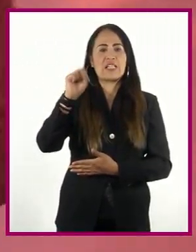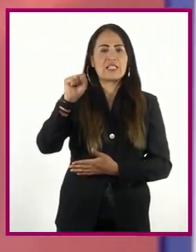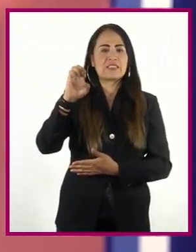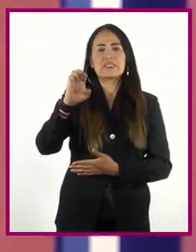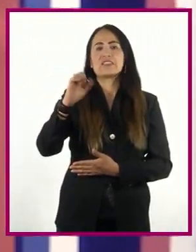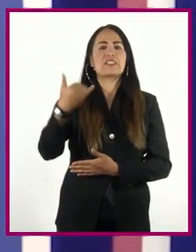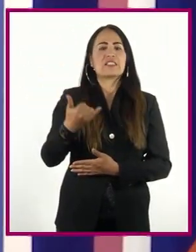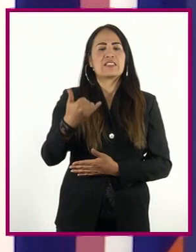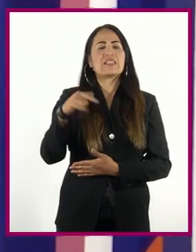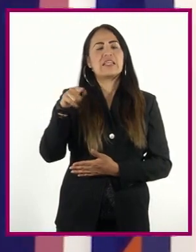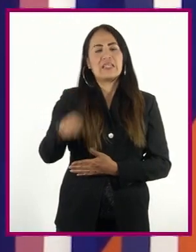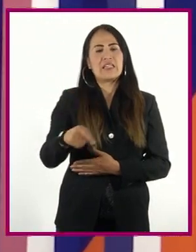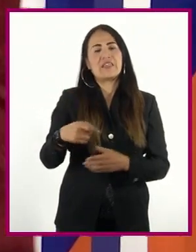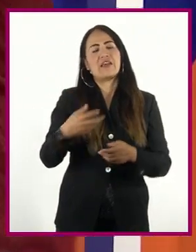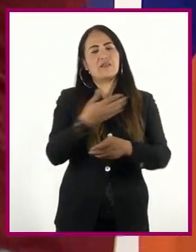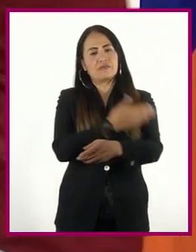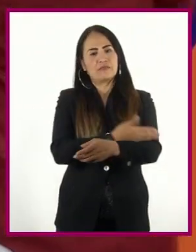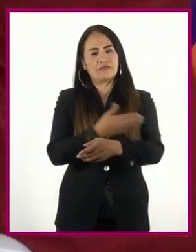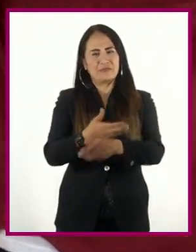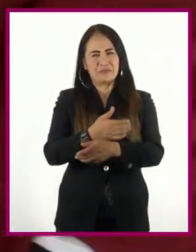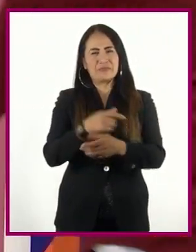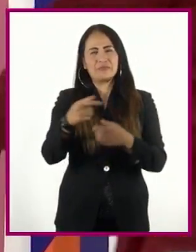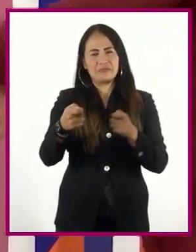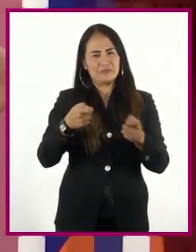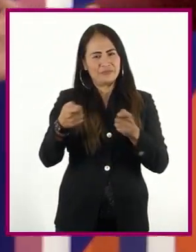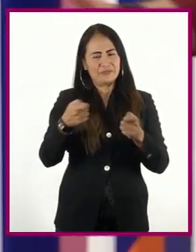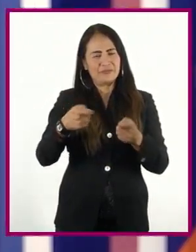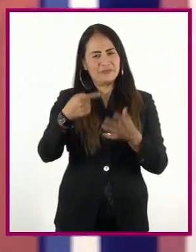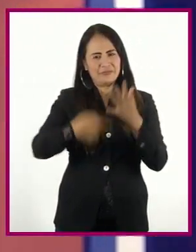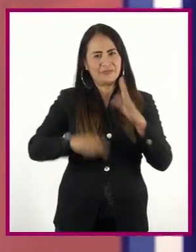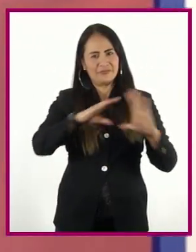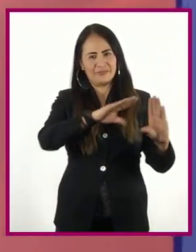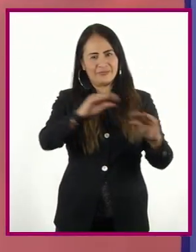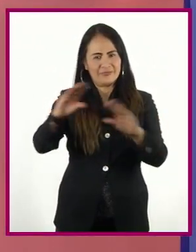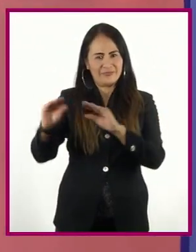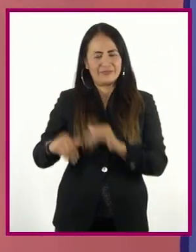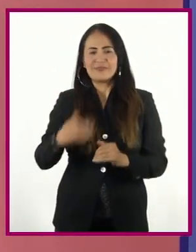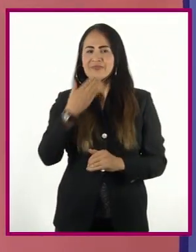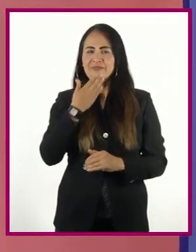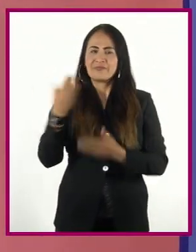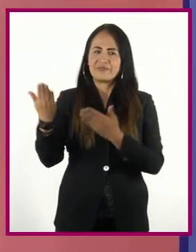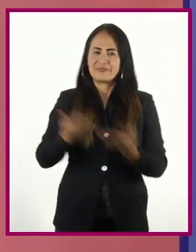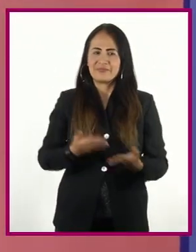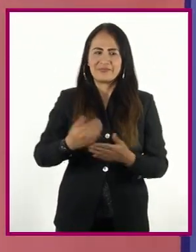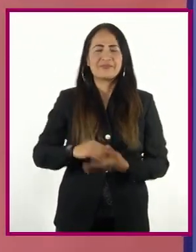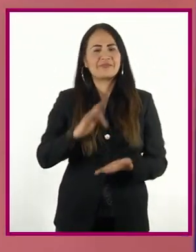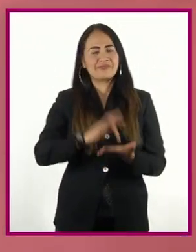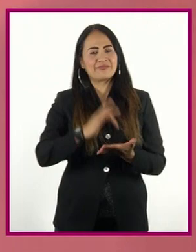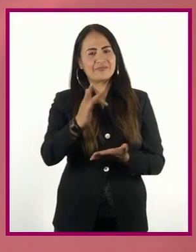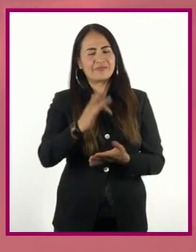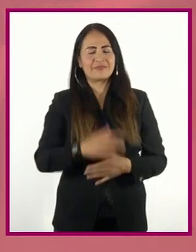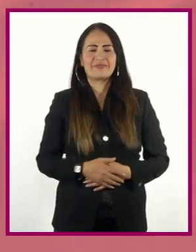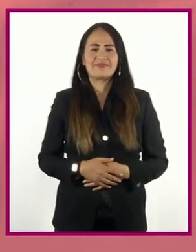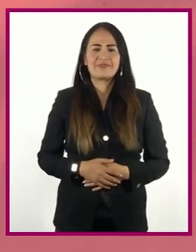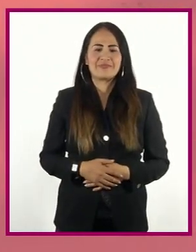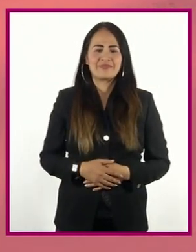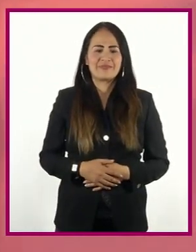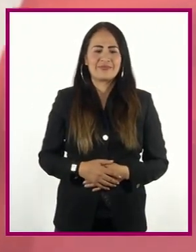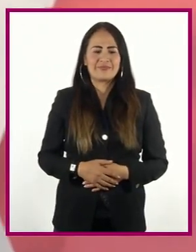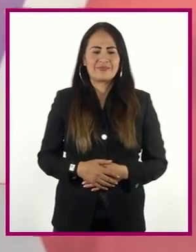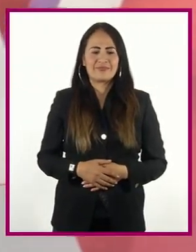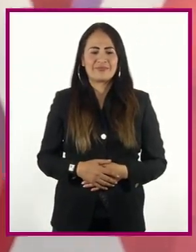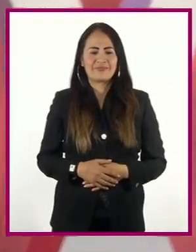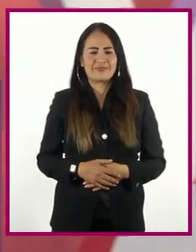guiará nuestra sesión. Maestra Leslie, bienvenida. Muchas gracias, Enrique.